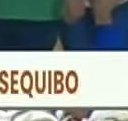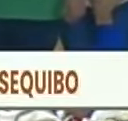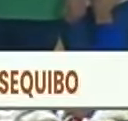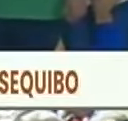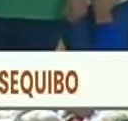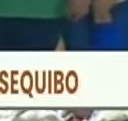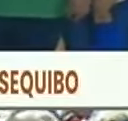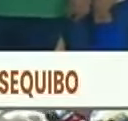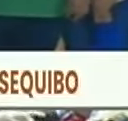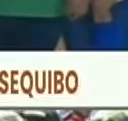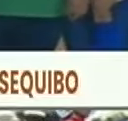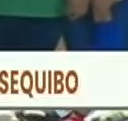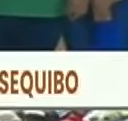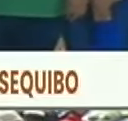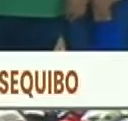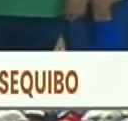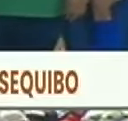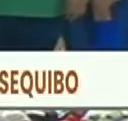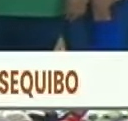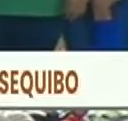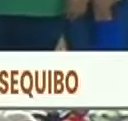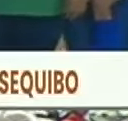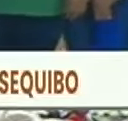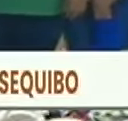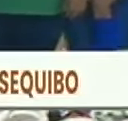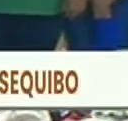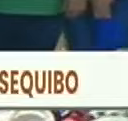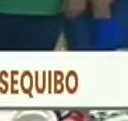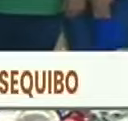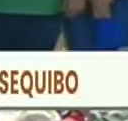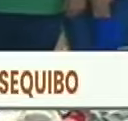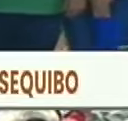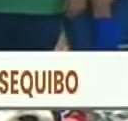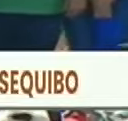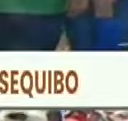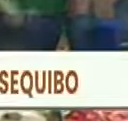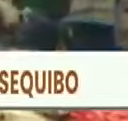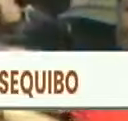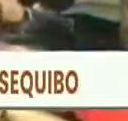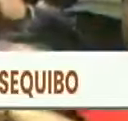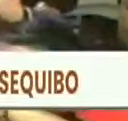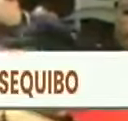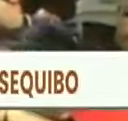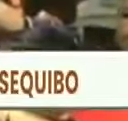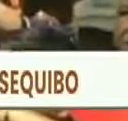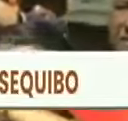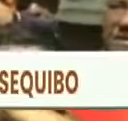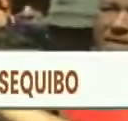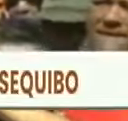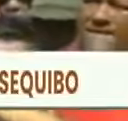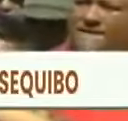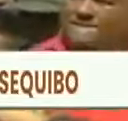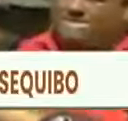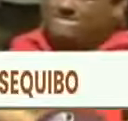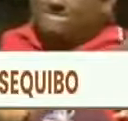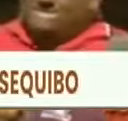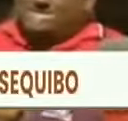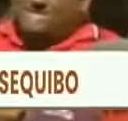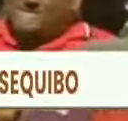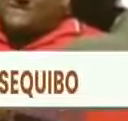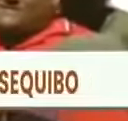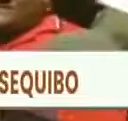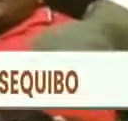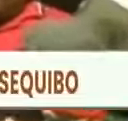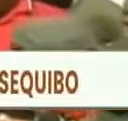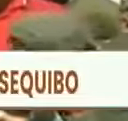motorizados, anda el pueblo alborotado, con un tema que nos llama a la unidad nacional, con un tema que nos